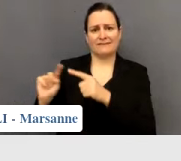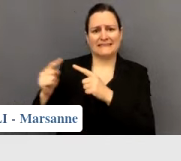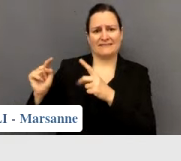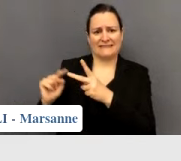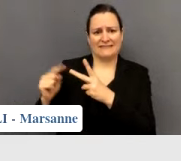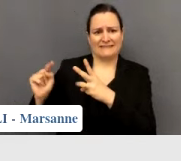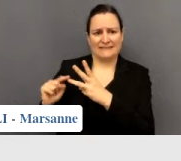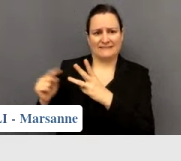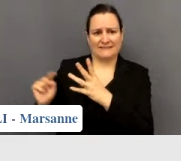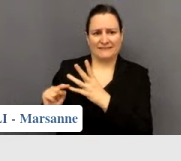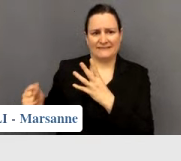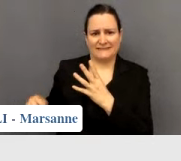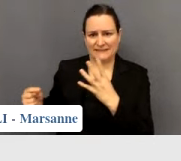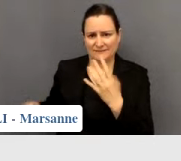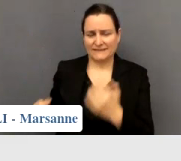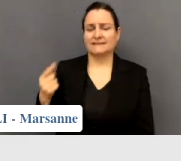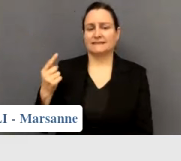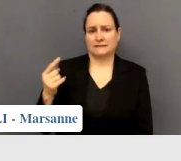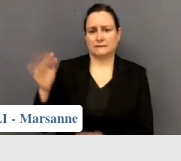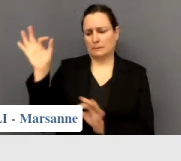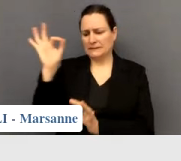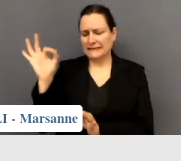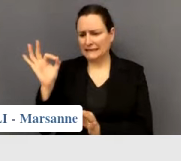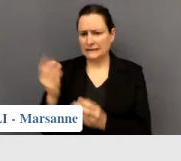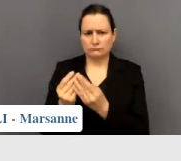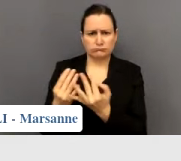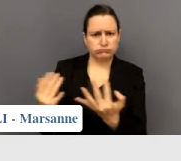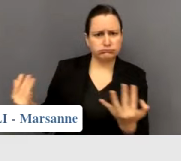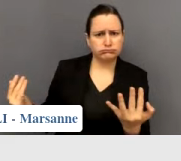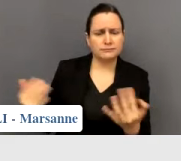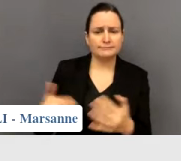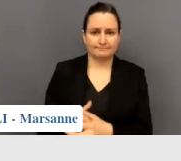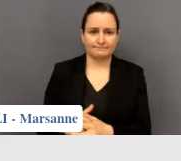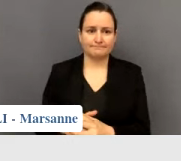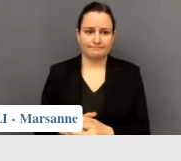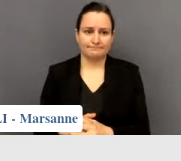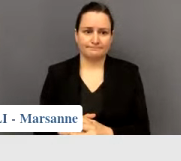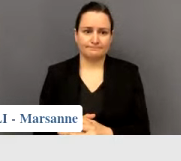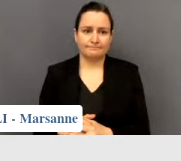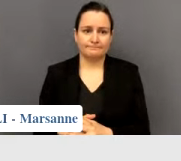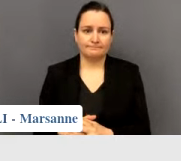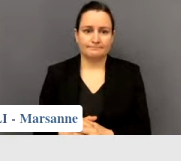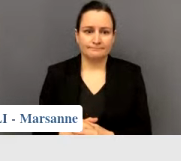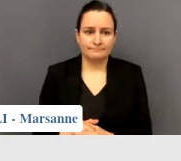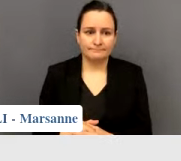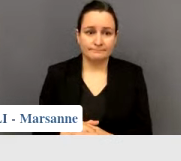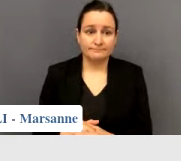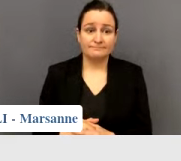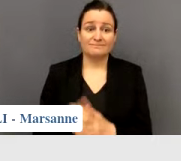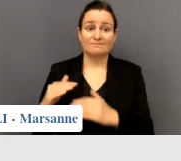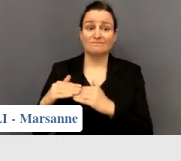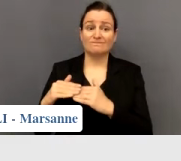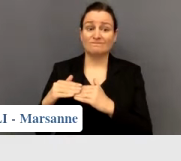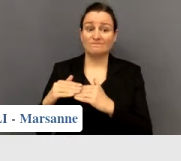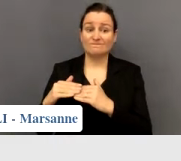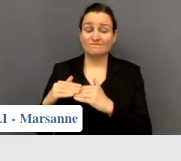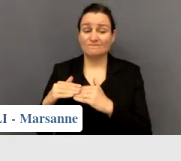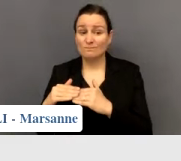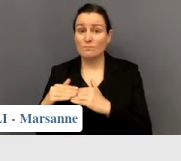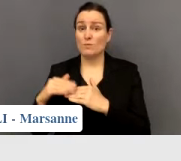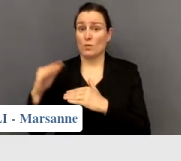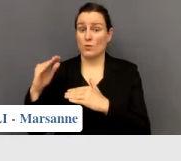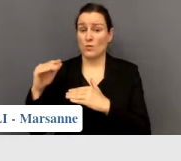un 84% de los casos, la persona agresora es expareja, en un 8% es pareja